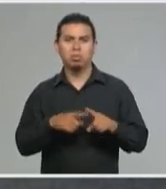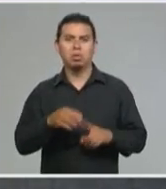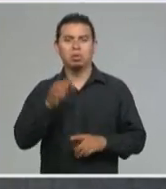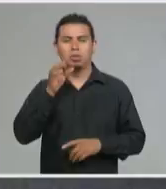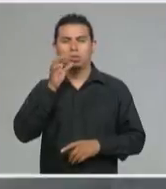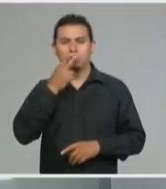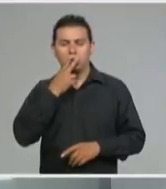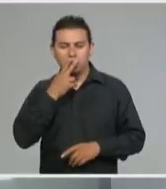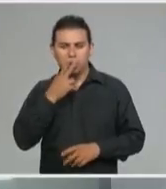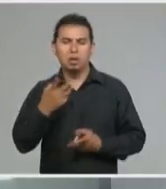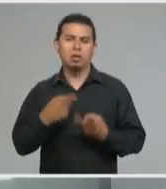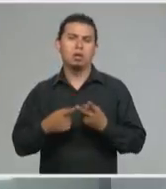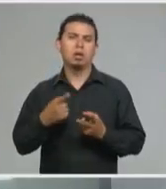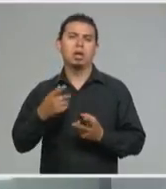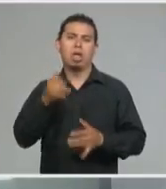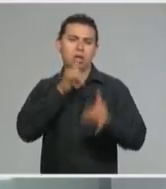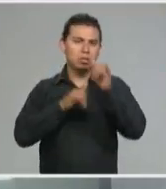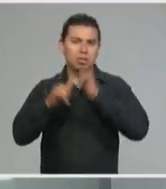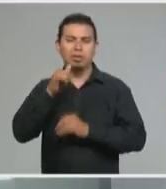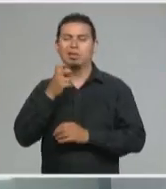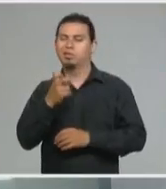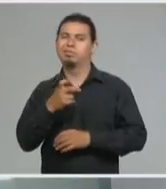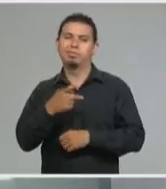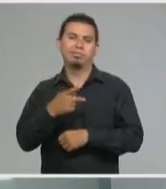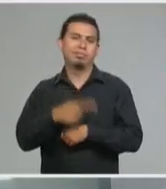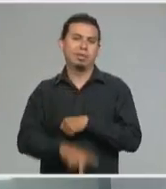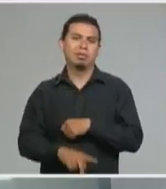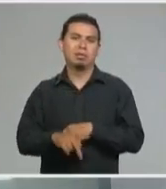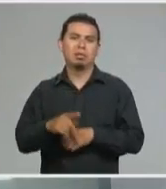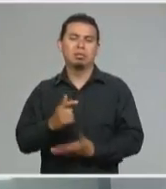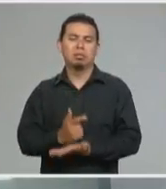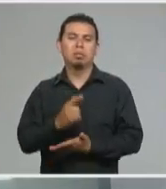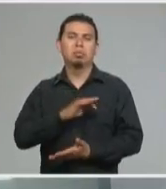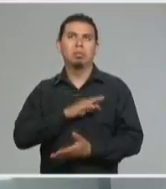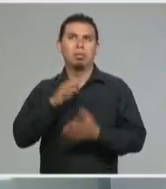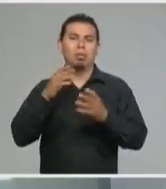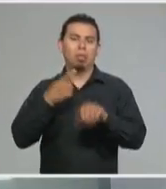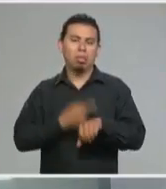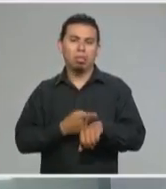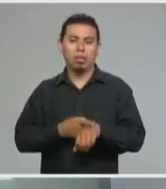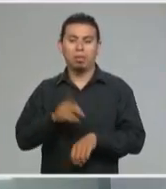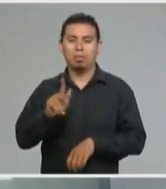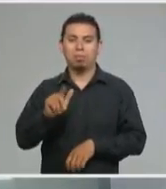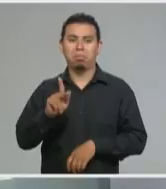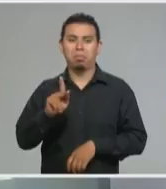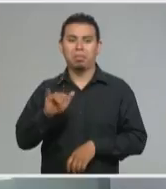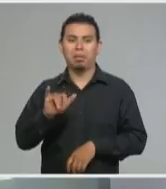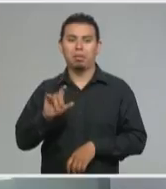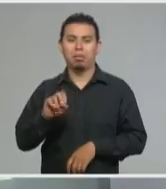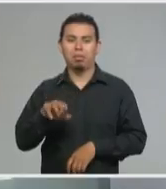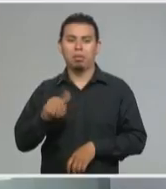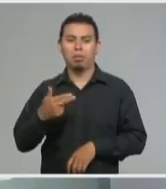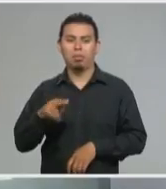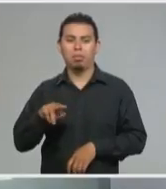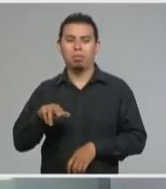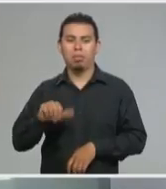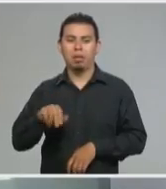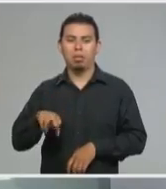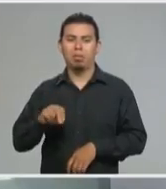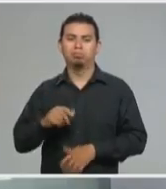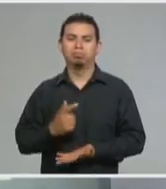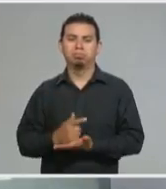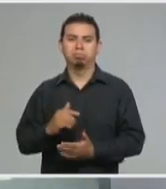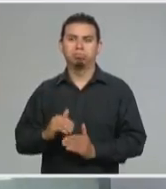y el alcoholismo son los principales factores de riesgo, pero el virus del papiloma humano va aumentando conforme va pasando el tiempo. Ahora, ¿es